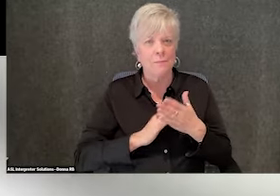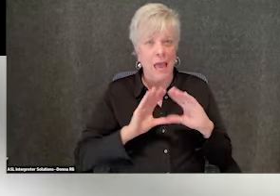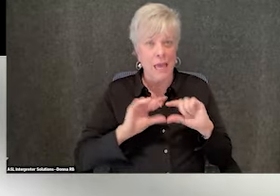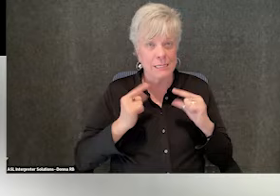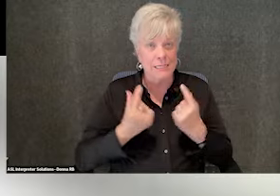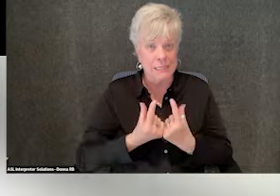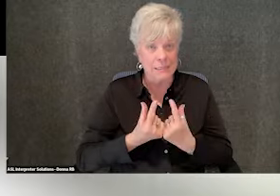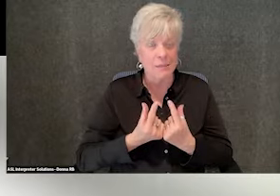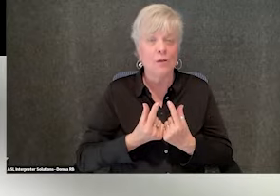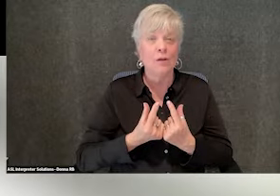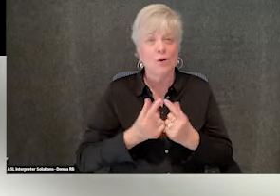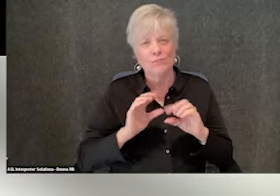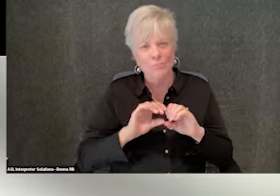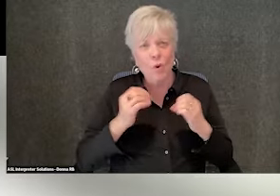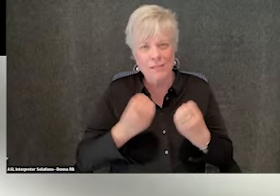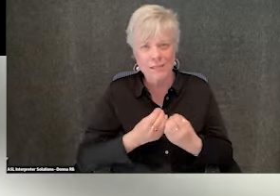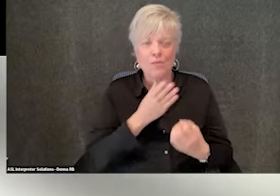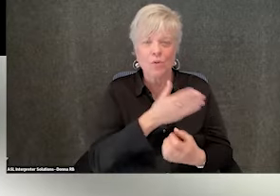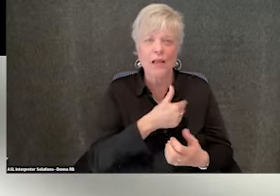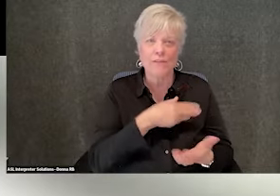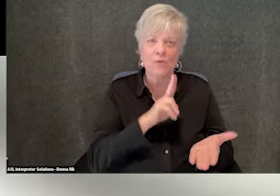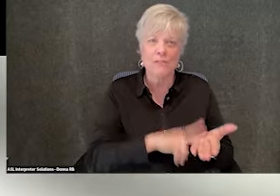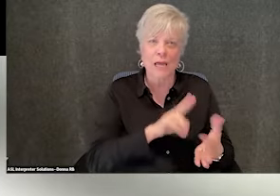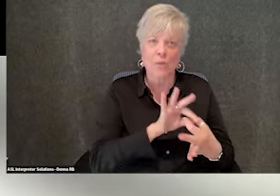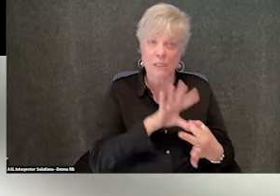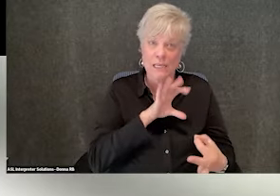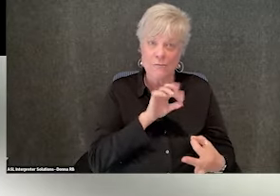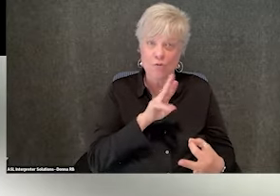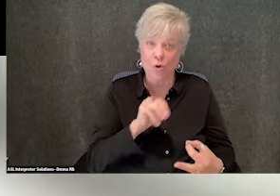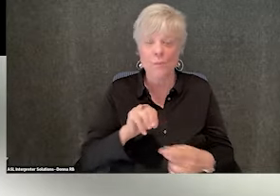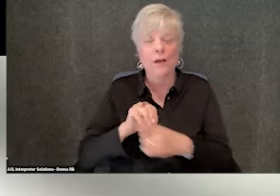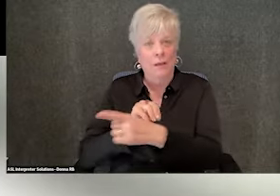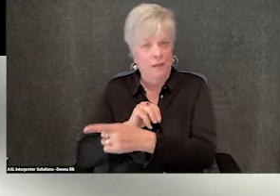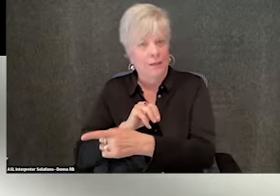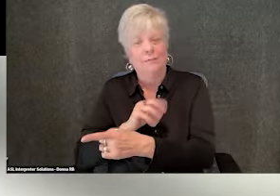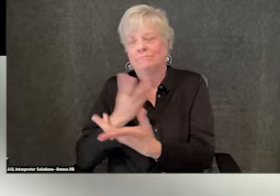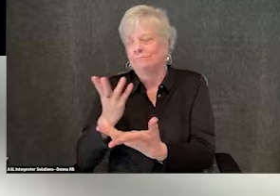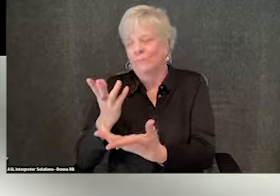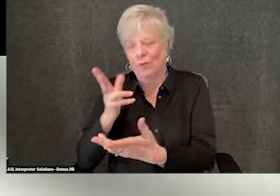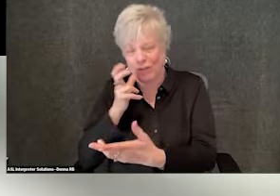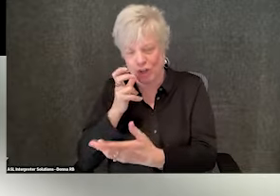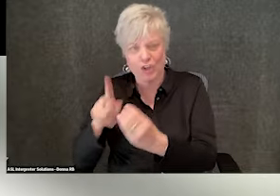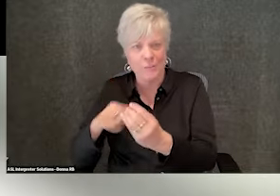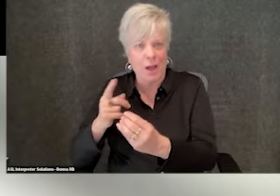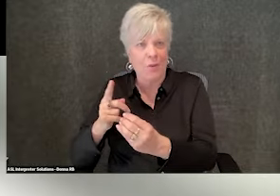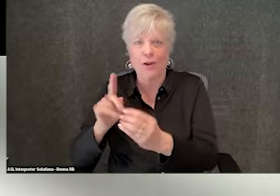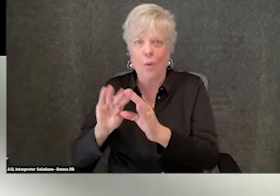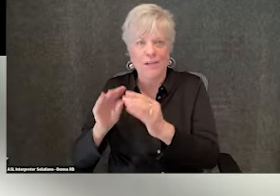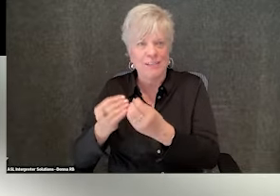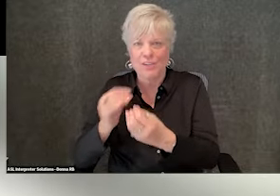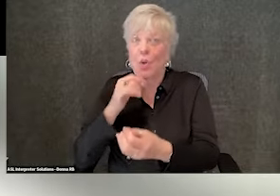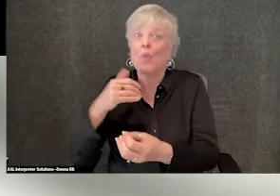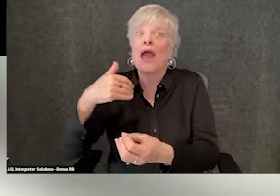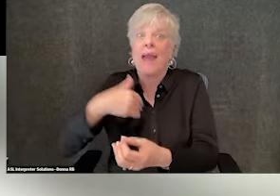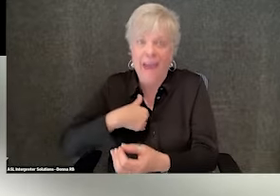más amplio, pero algunas entidades también quieren que uno firme